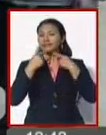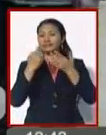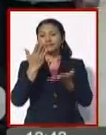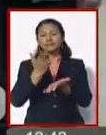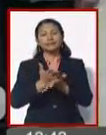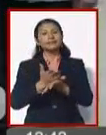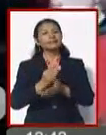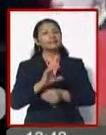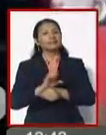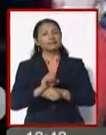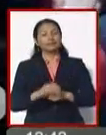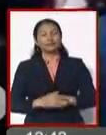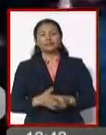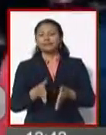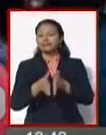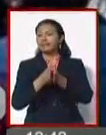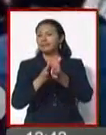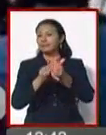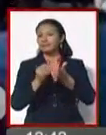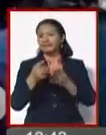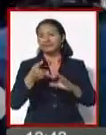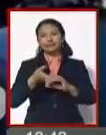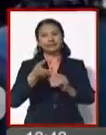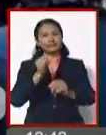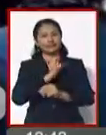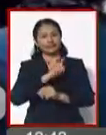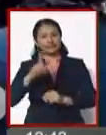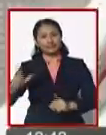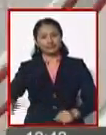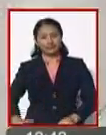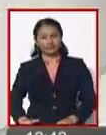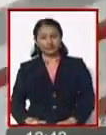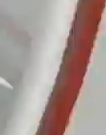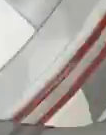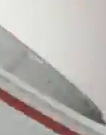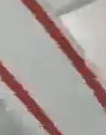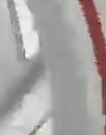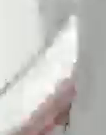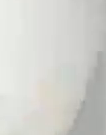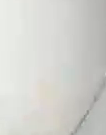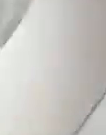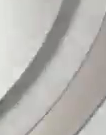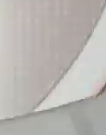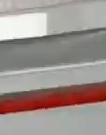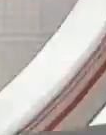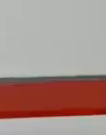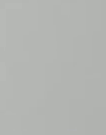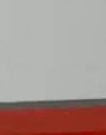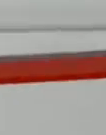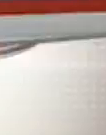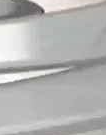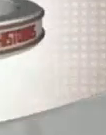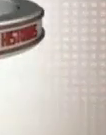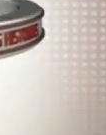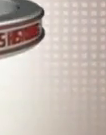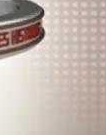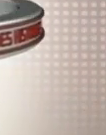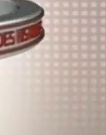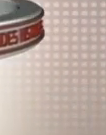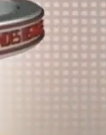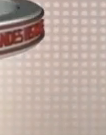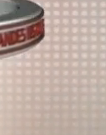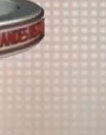anunció un paro cívico en la cordillera, exigiendo la renuncia del alcalde. En instantes, en Al Día.